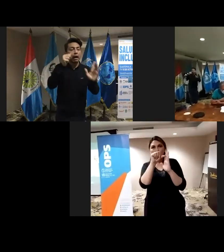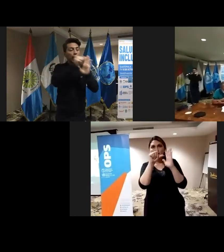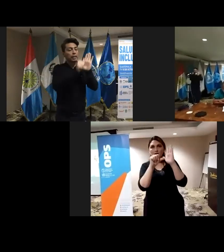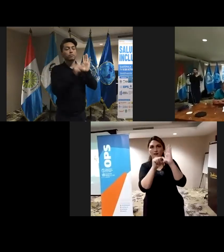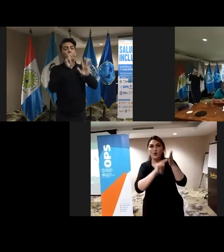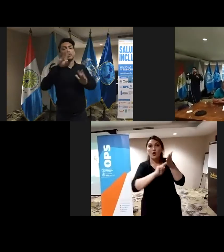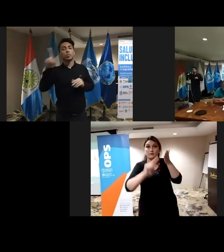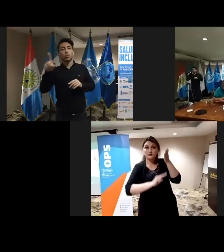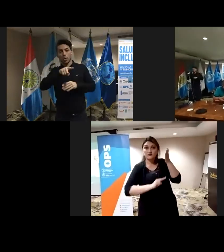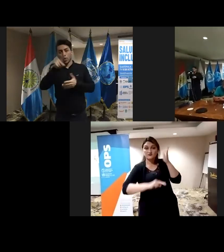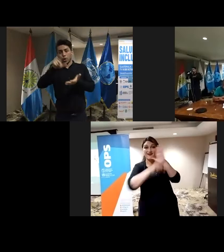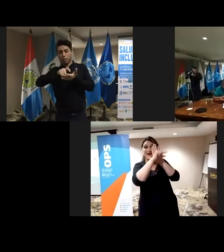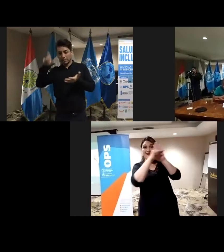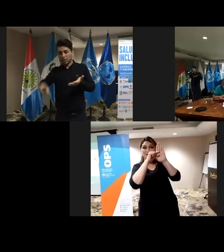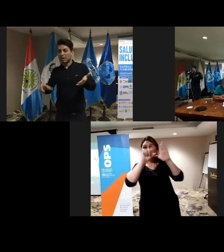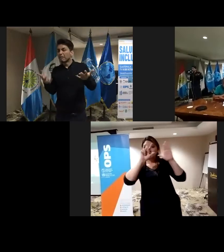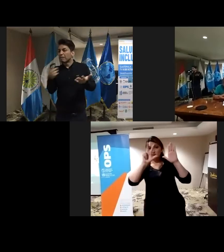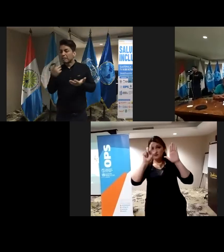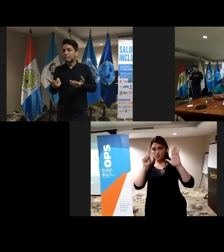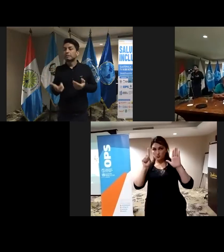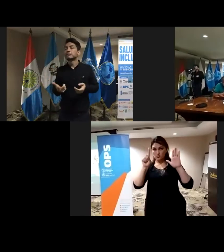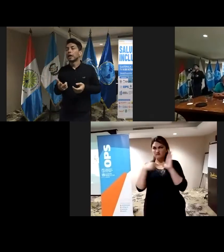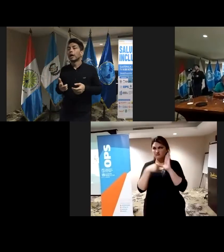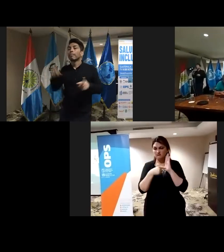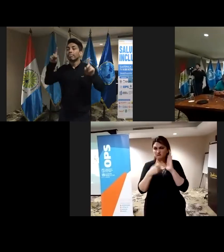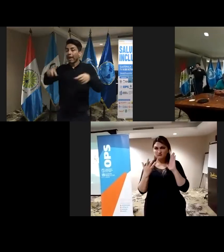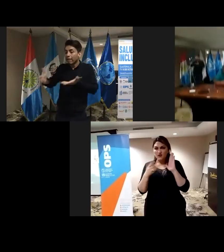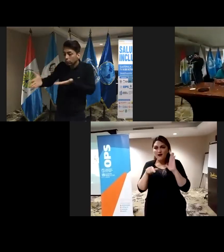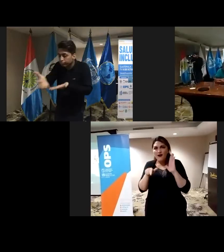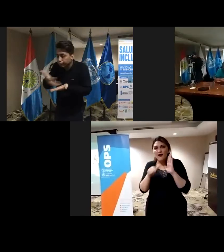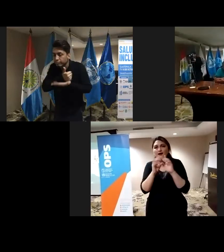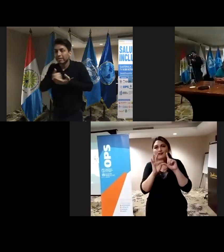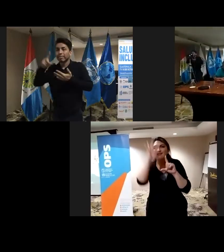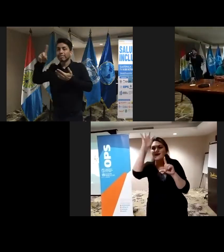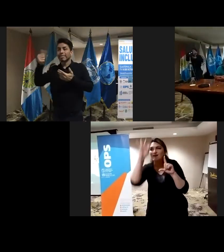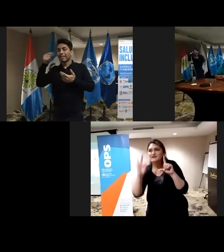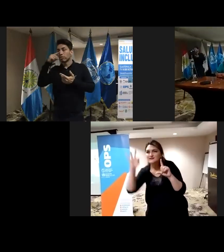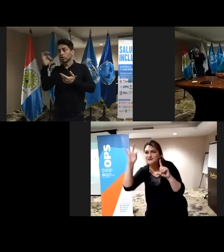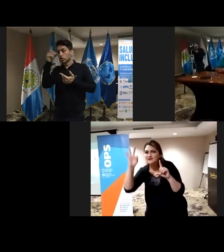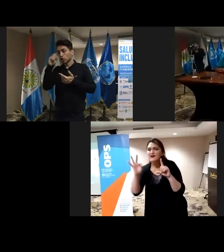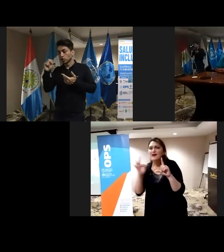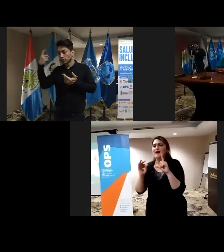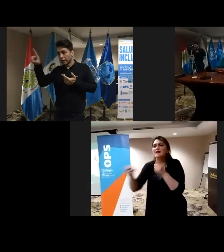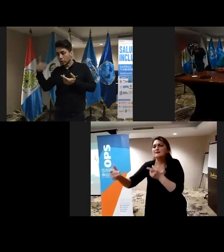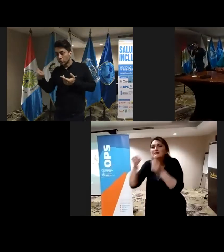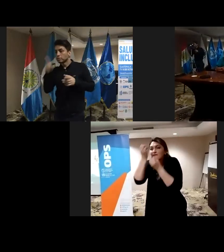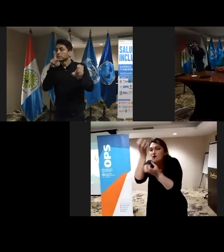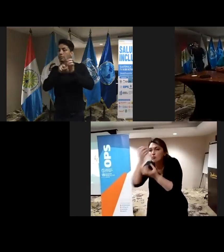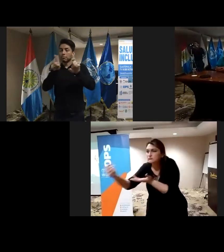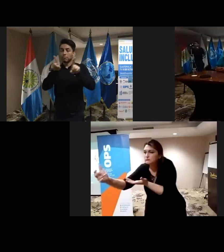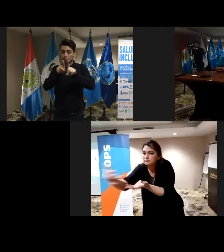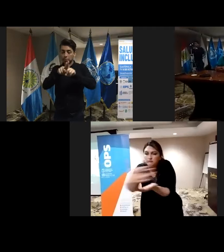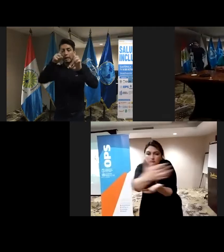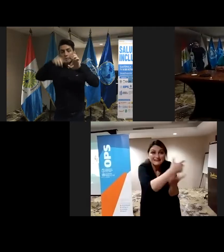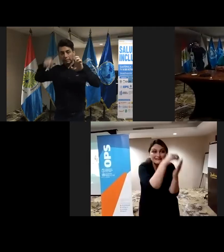de la Convención, en donde se habla de la recopilación de datos y estadísticas. Ahí se